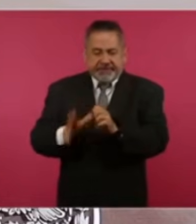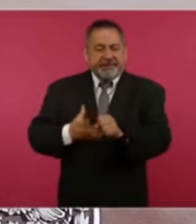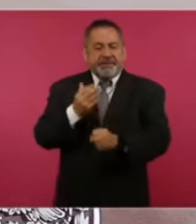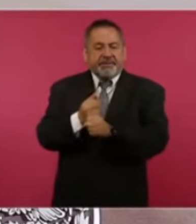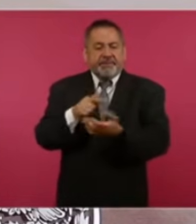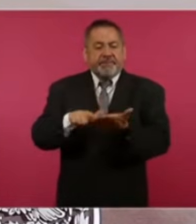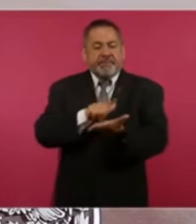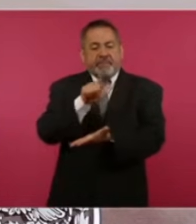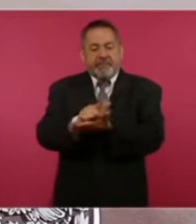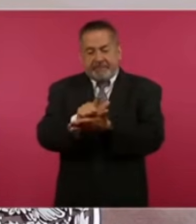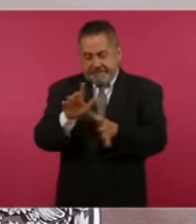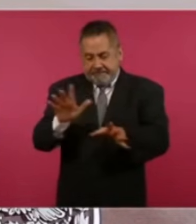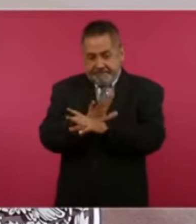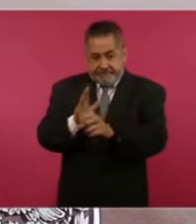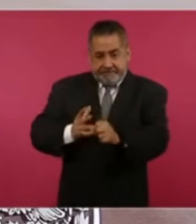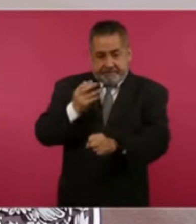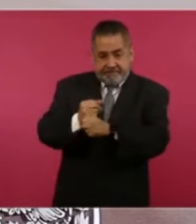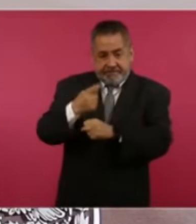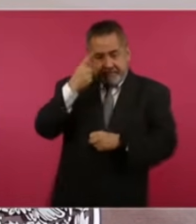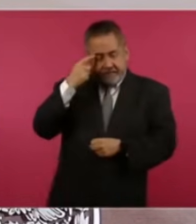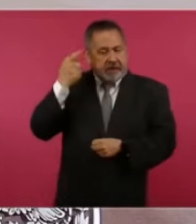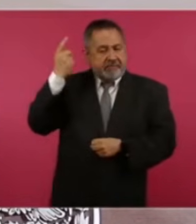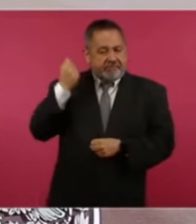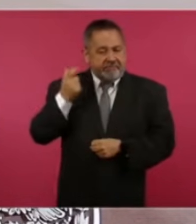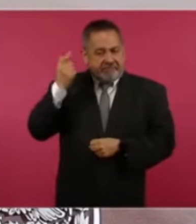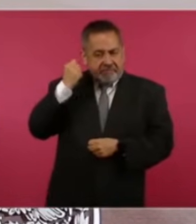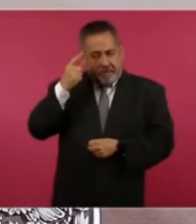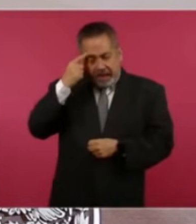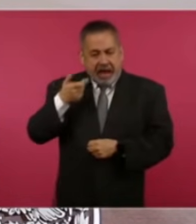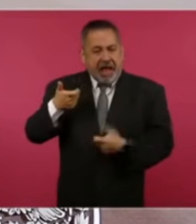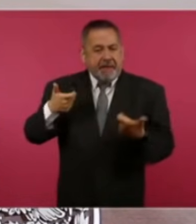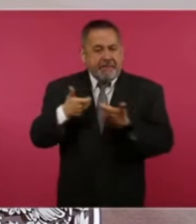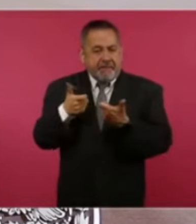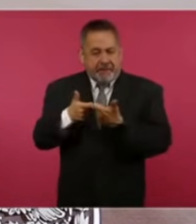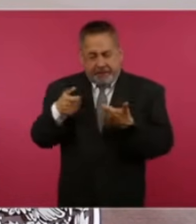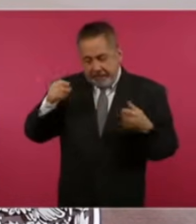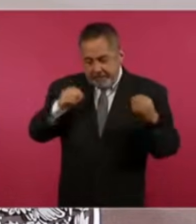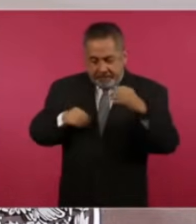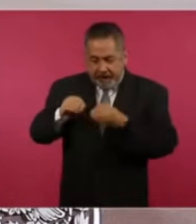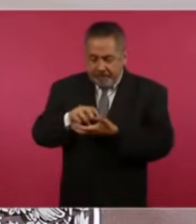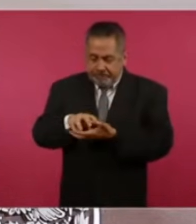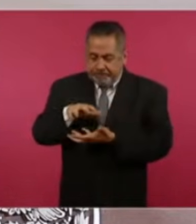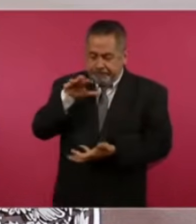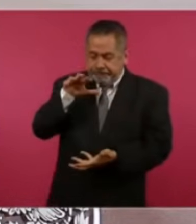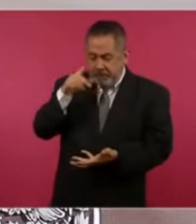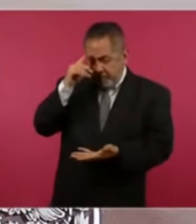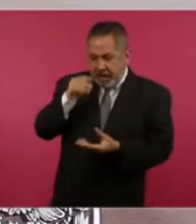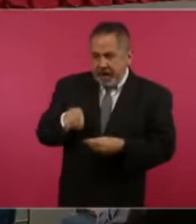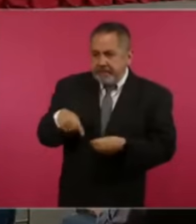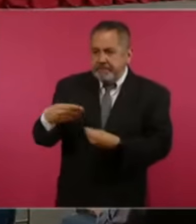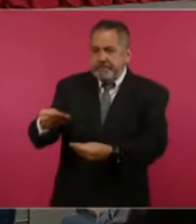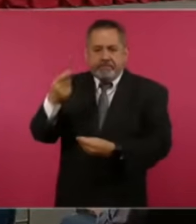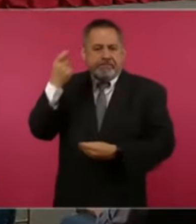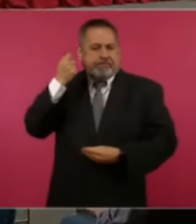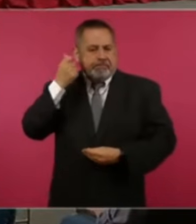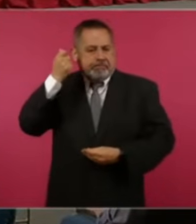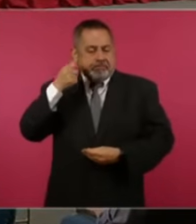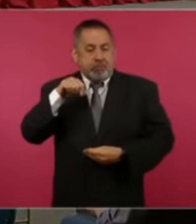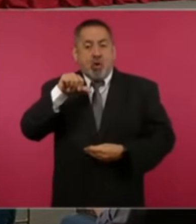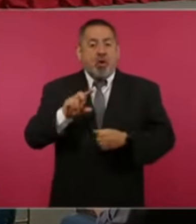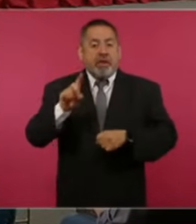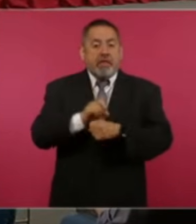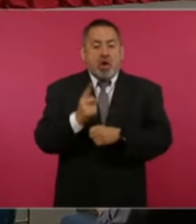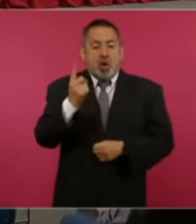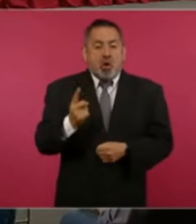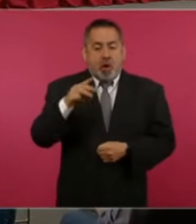de pensiones que crea el Fondo de Pensiones para el Bienestar, por lo que hoy, 1 de mayo, Día del